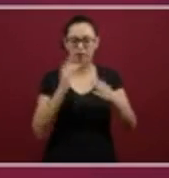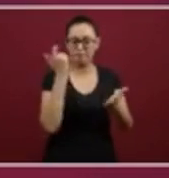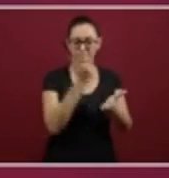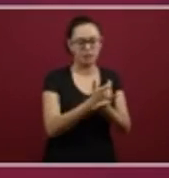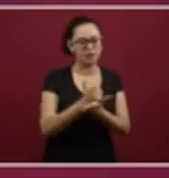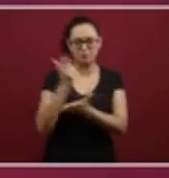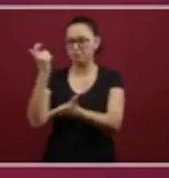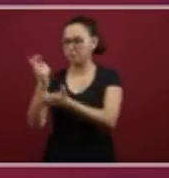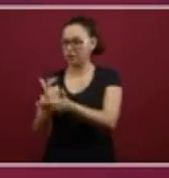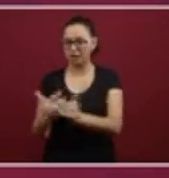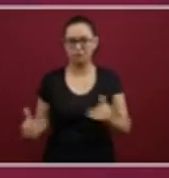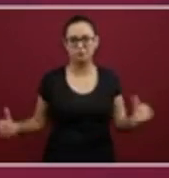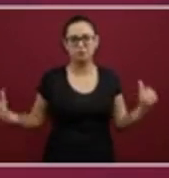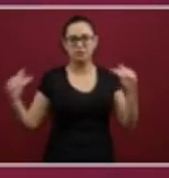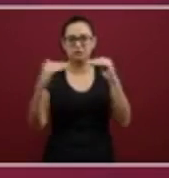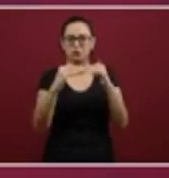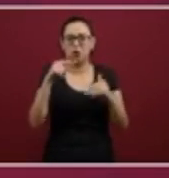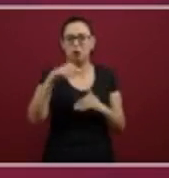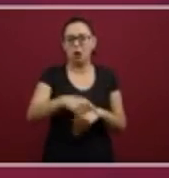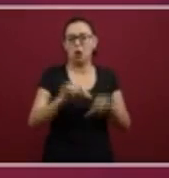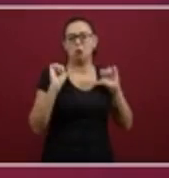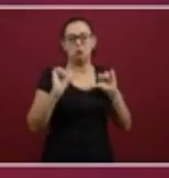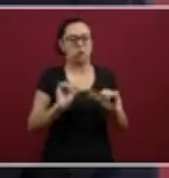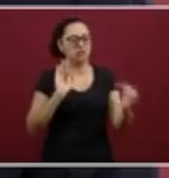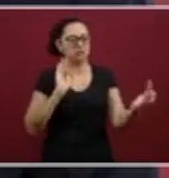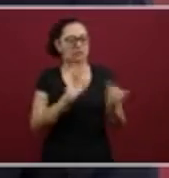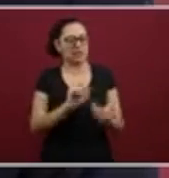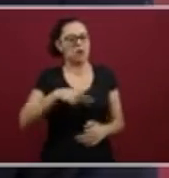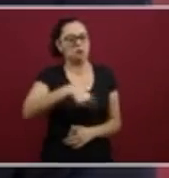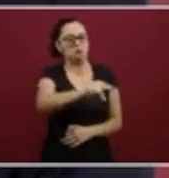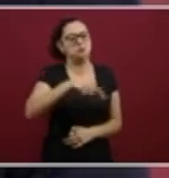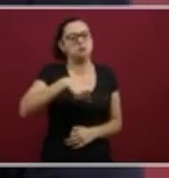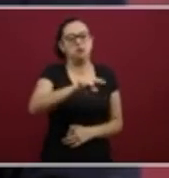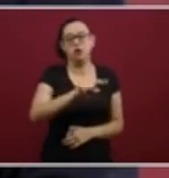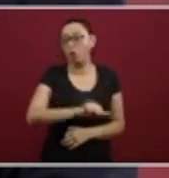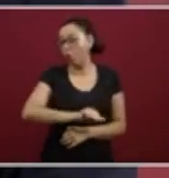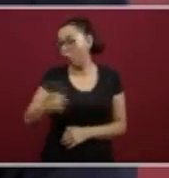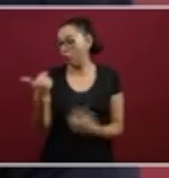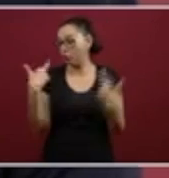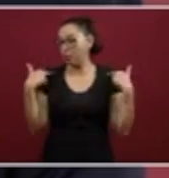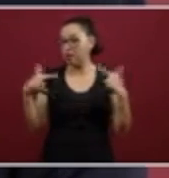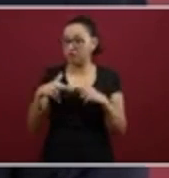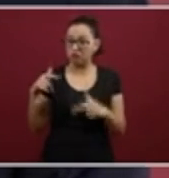3-5 horas para ir a la escuela, y que tenía que